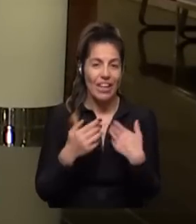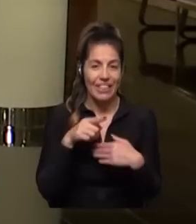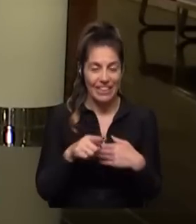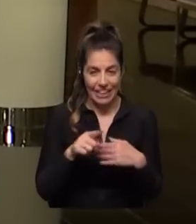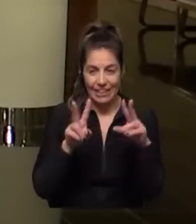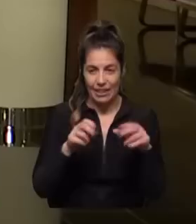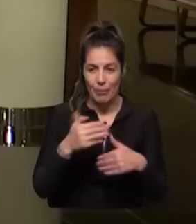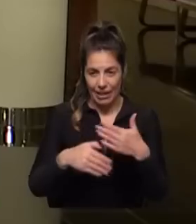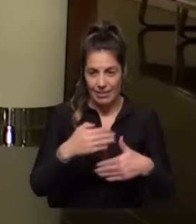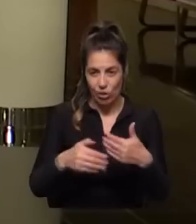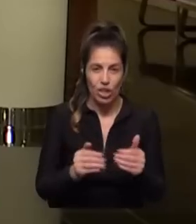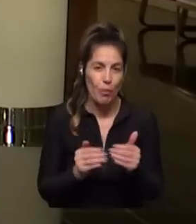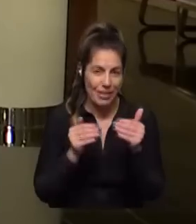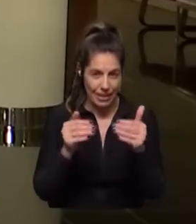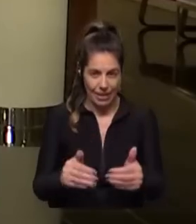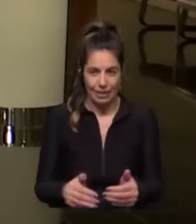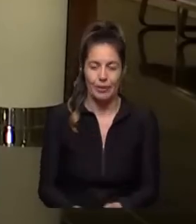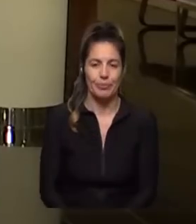desarrollando más adelante